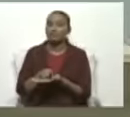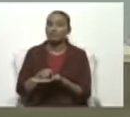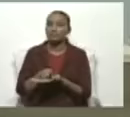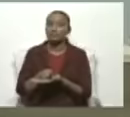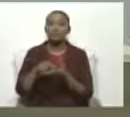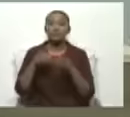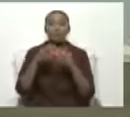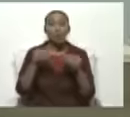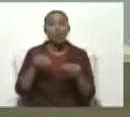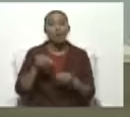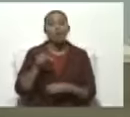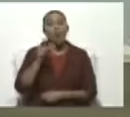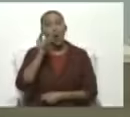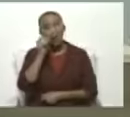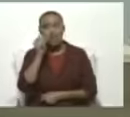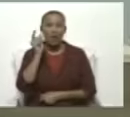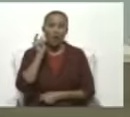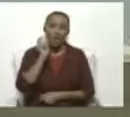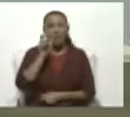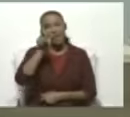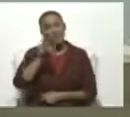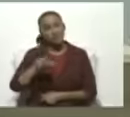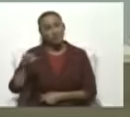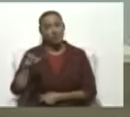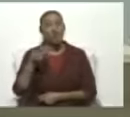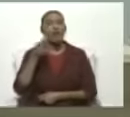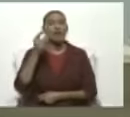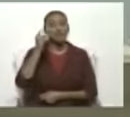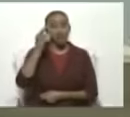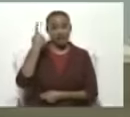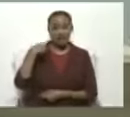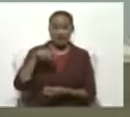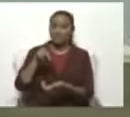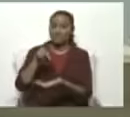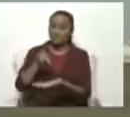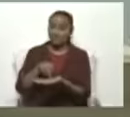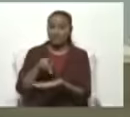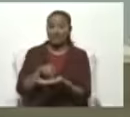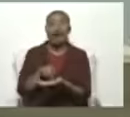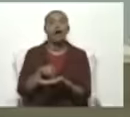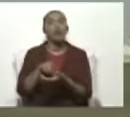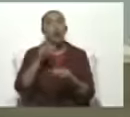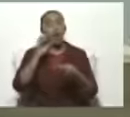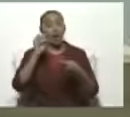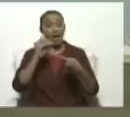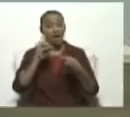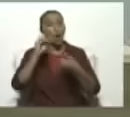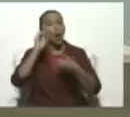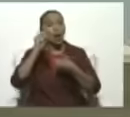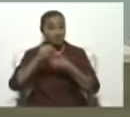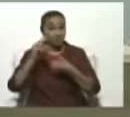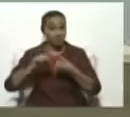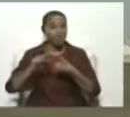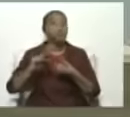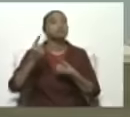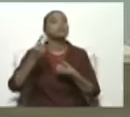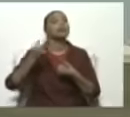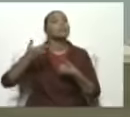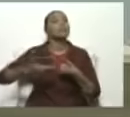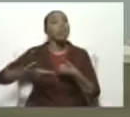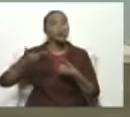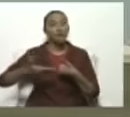las electoras y los electores que participaron. Para nosotros, un objetivo técnico para medir